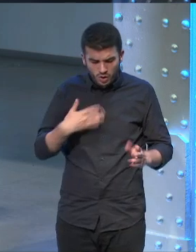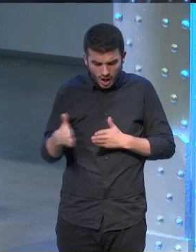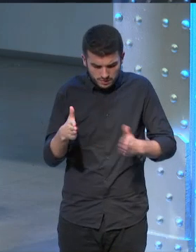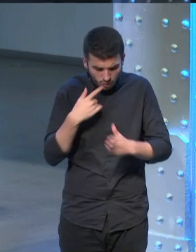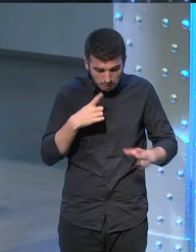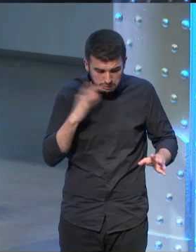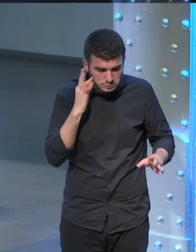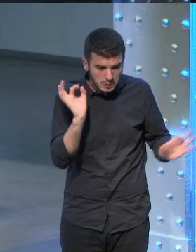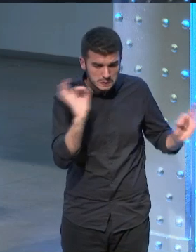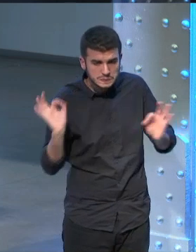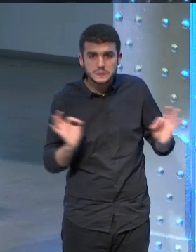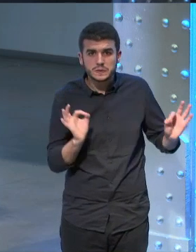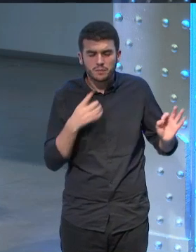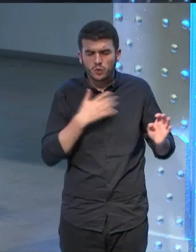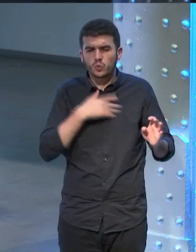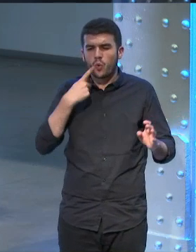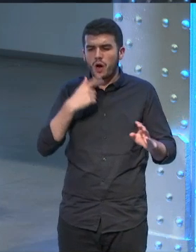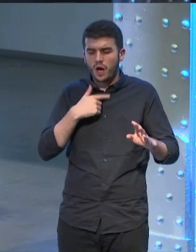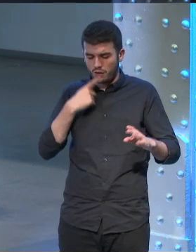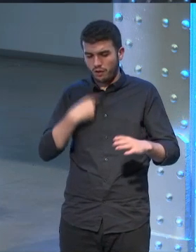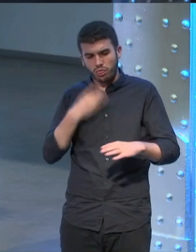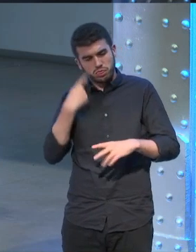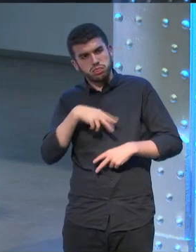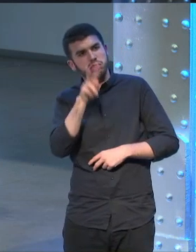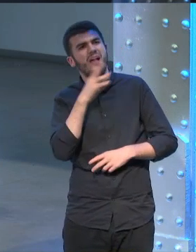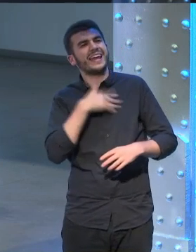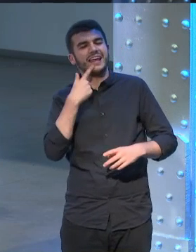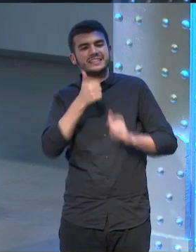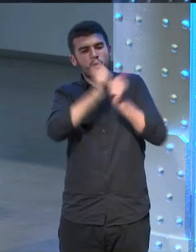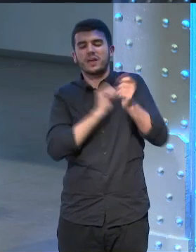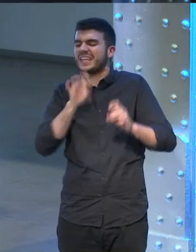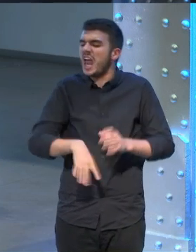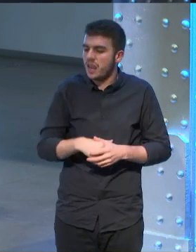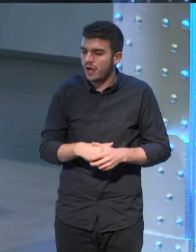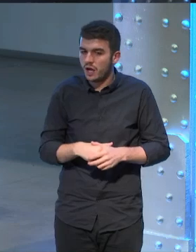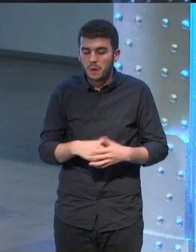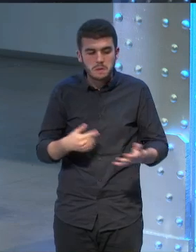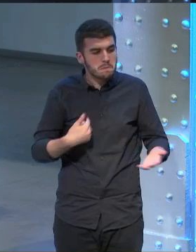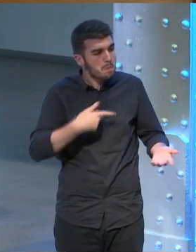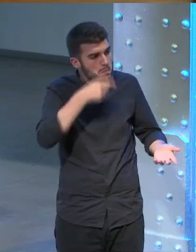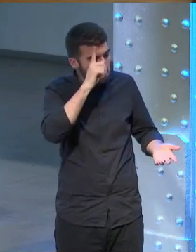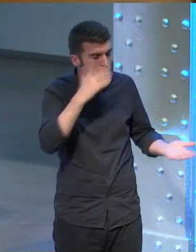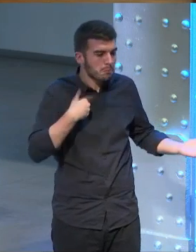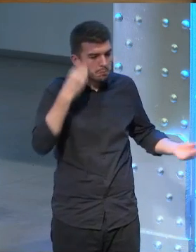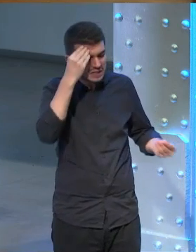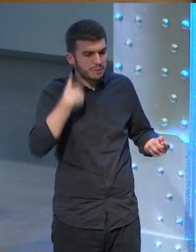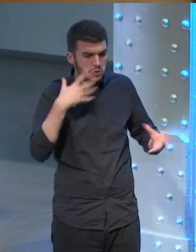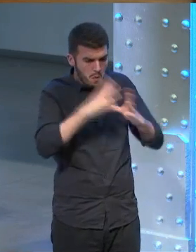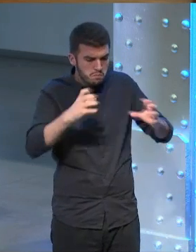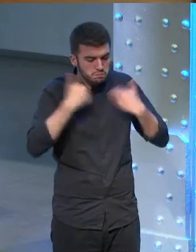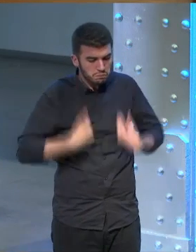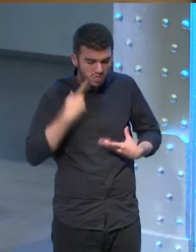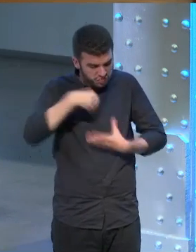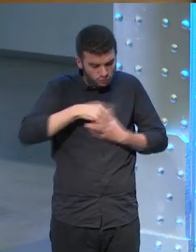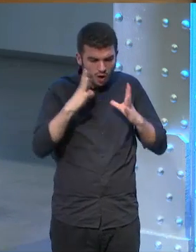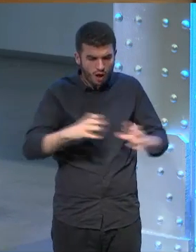pero ¿tú quién querrías ser de mayor? Yo siempre, pues no sé, me considero siempre una persona ambiciosa y me